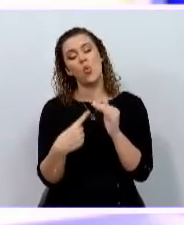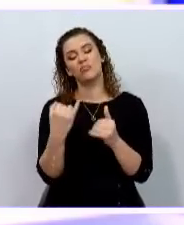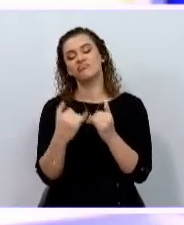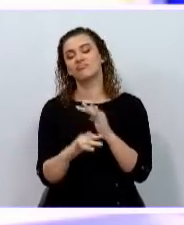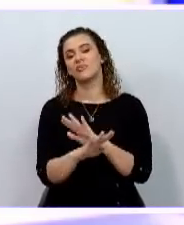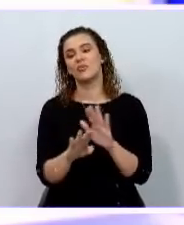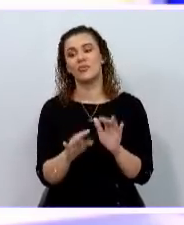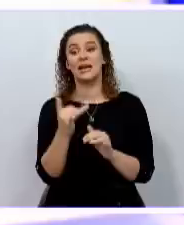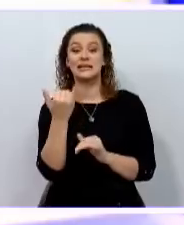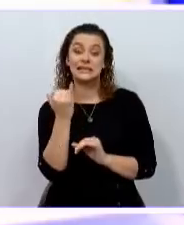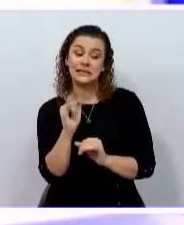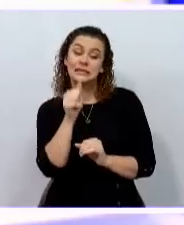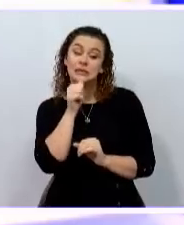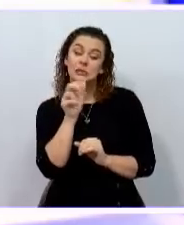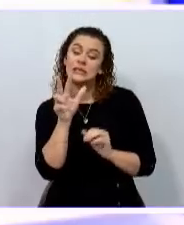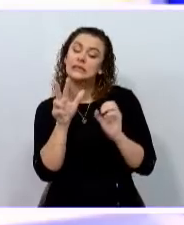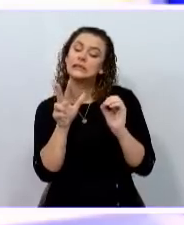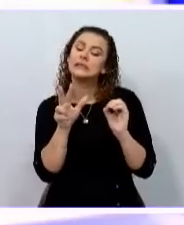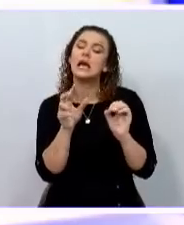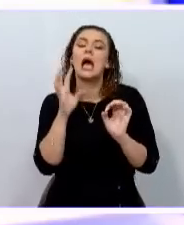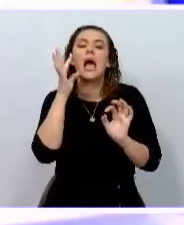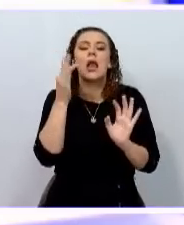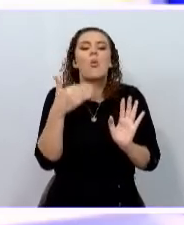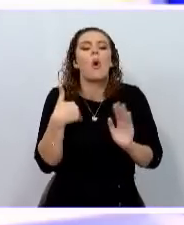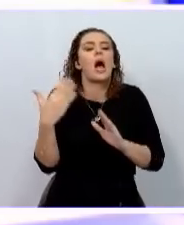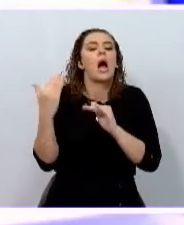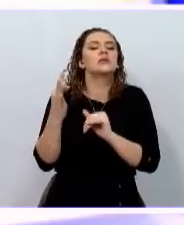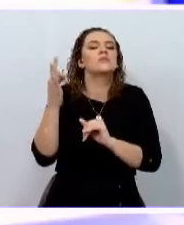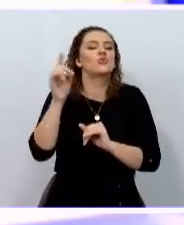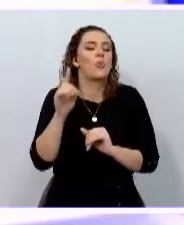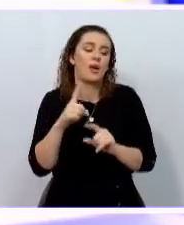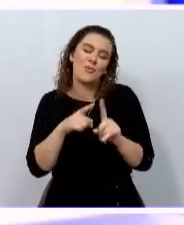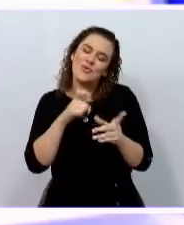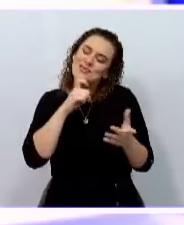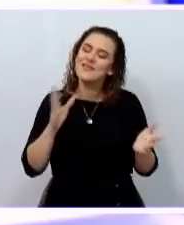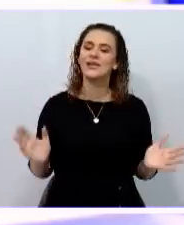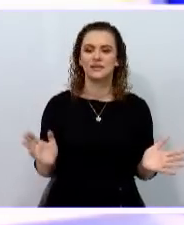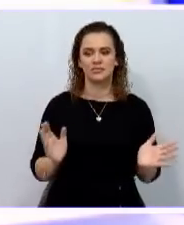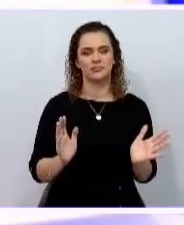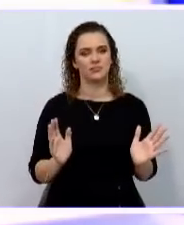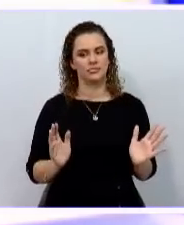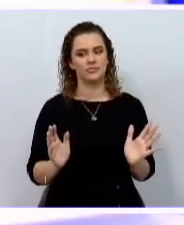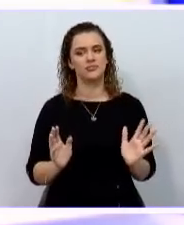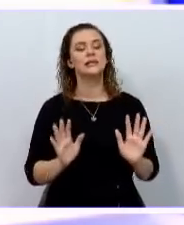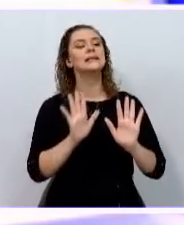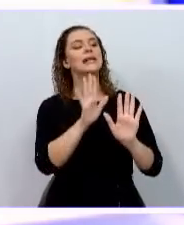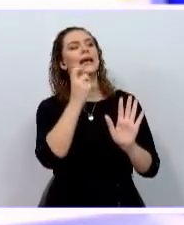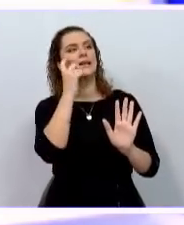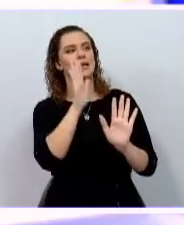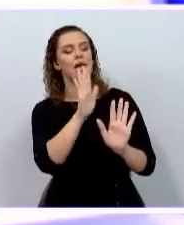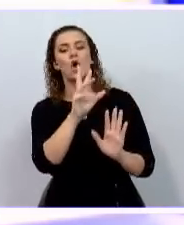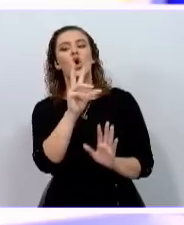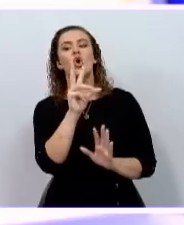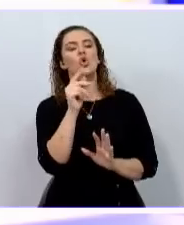acabó si se si se aguanta el tres cero creo que hay esperanza hay pero es muy difícil lo que yo es que digamos